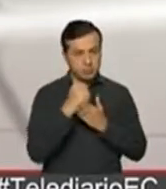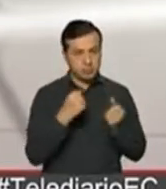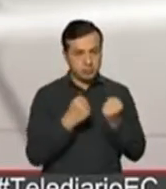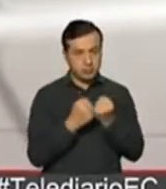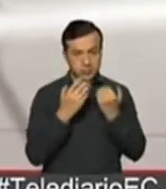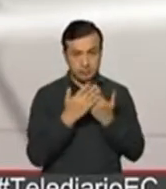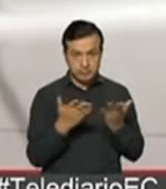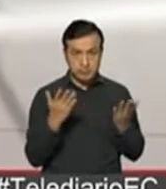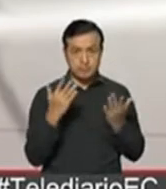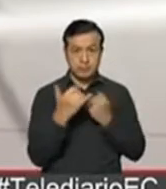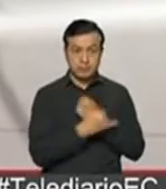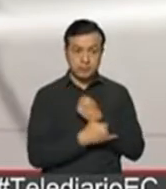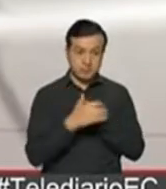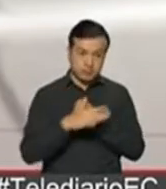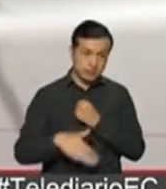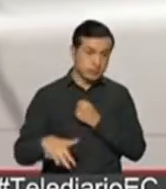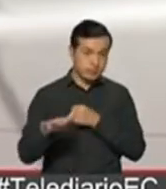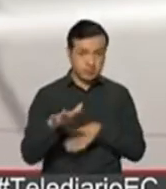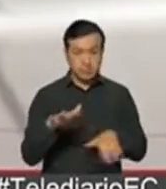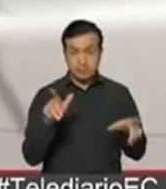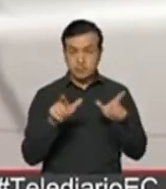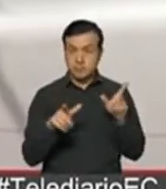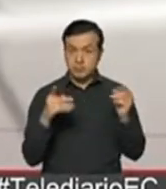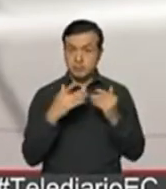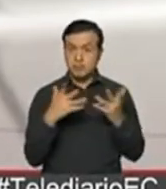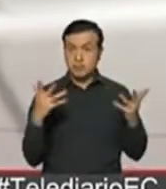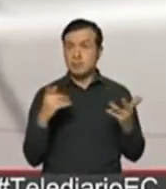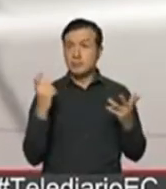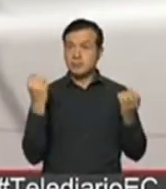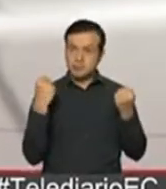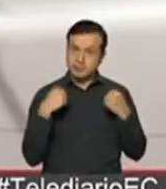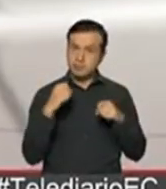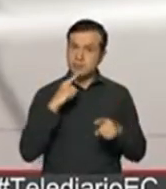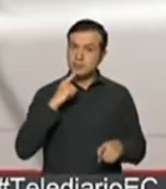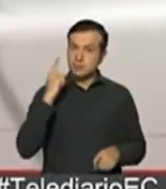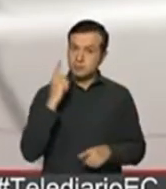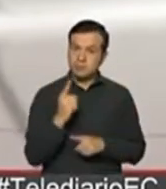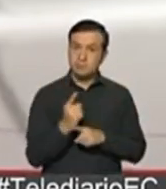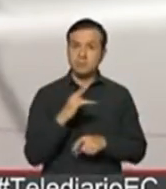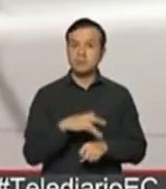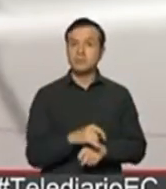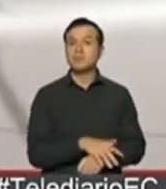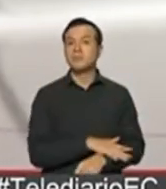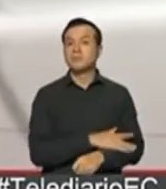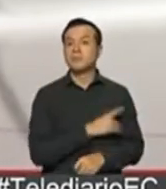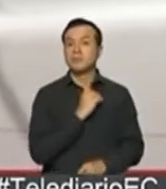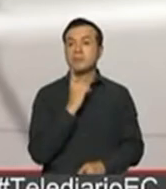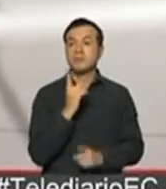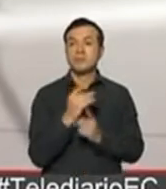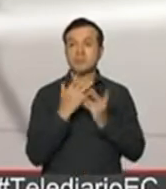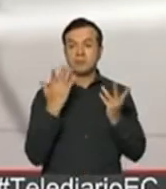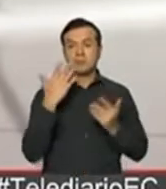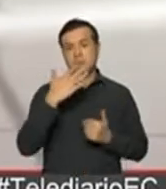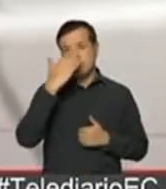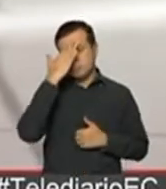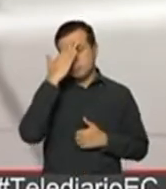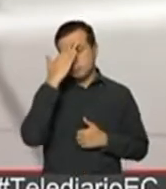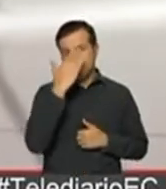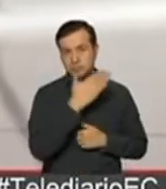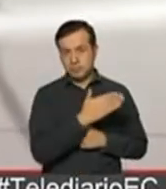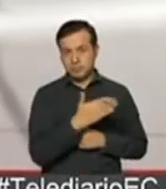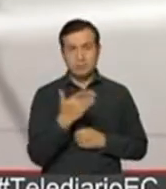decir la patria nuestros conciudadanos tienen que estar conscientes y tienen que también saber que nosotros